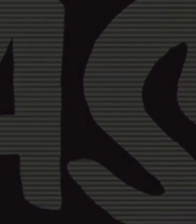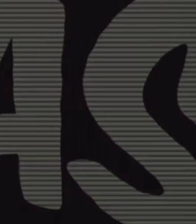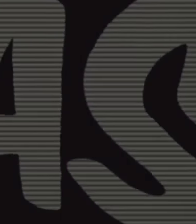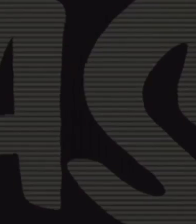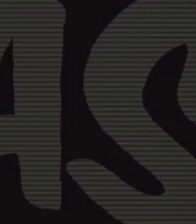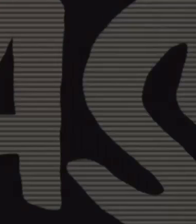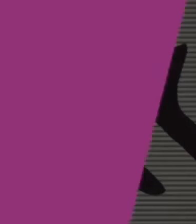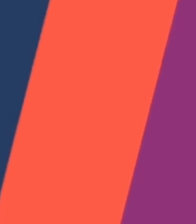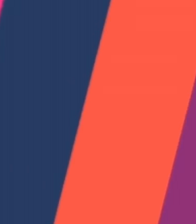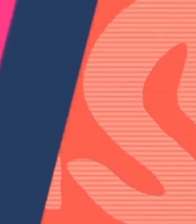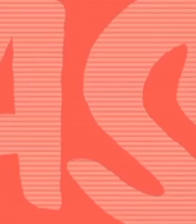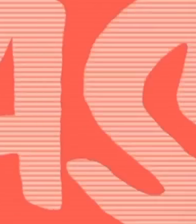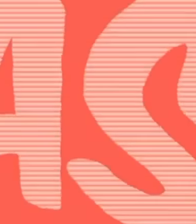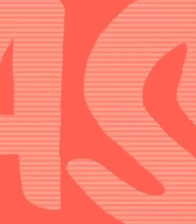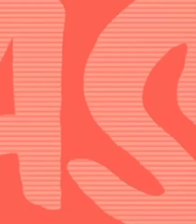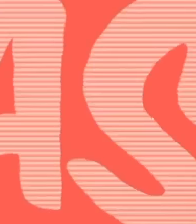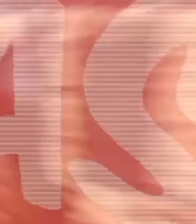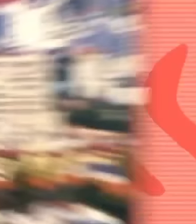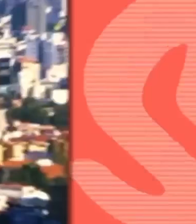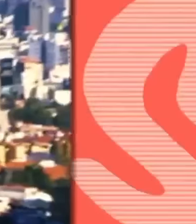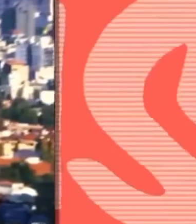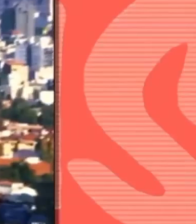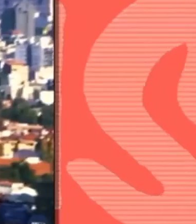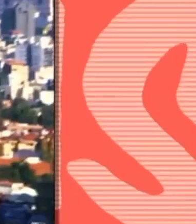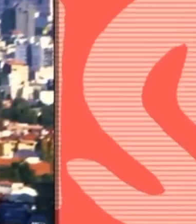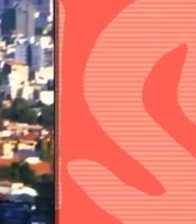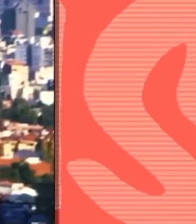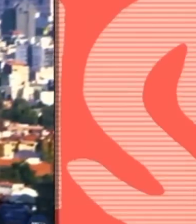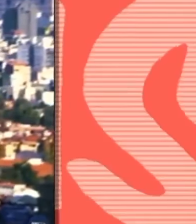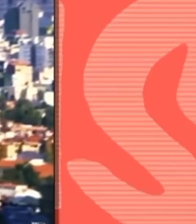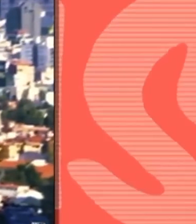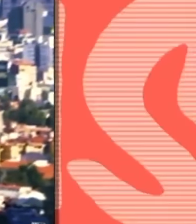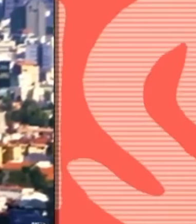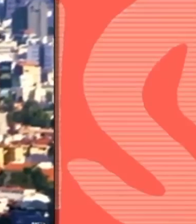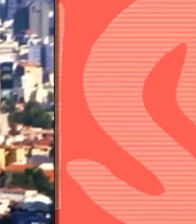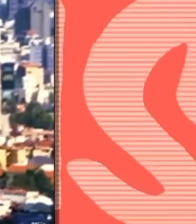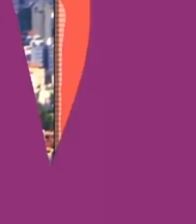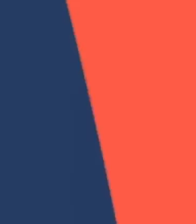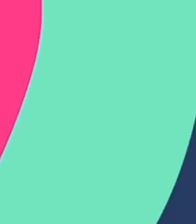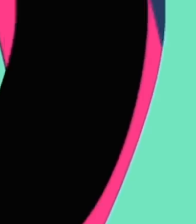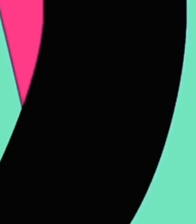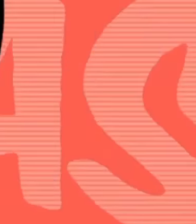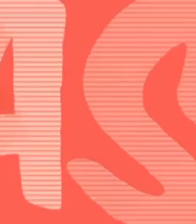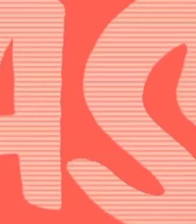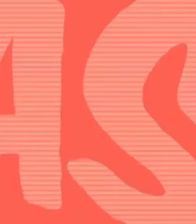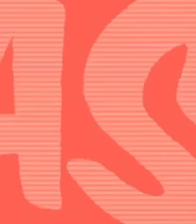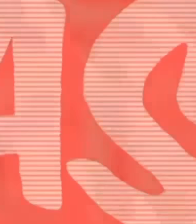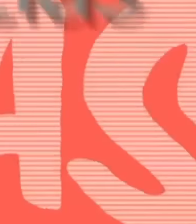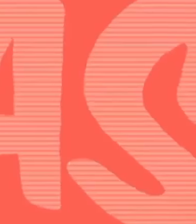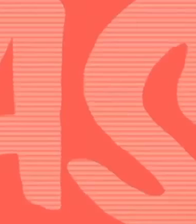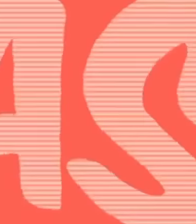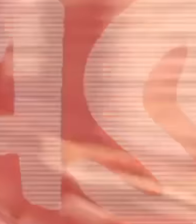mentiras localizó esta semana. 1. Mentiras sobre los lineamientos generales para la protección de los derechos de las audiencias. A. Comentaristas